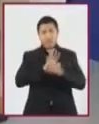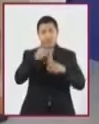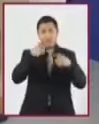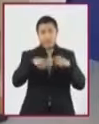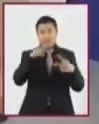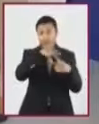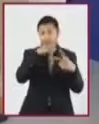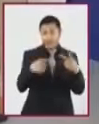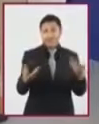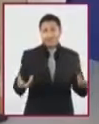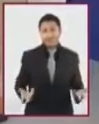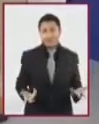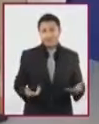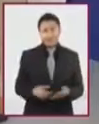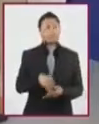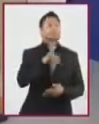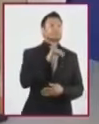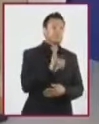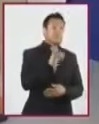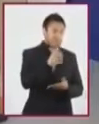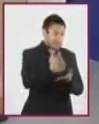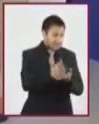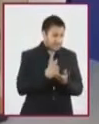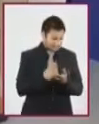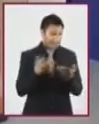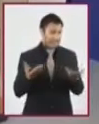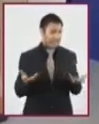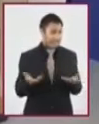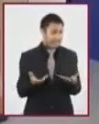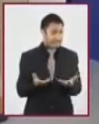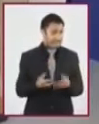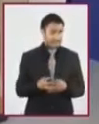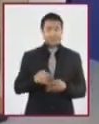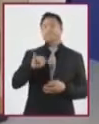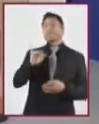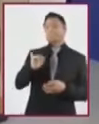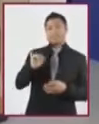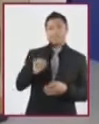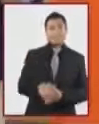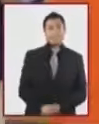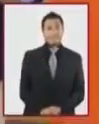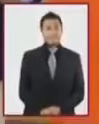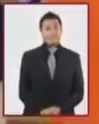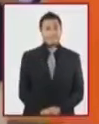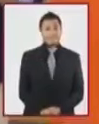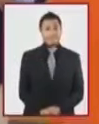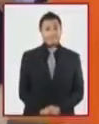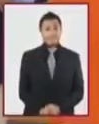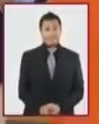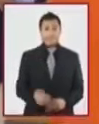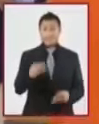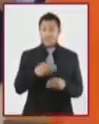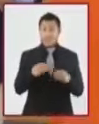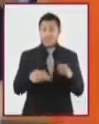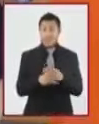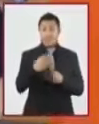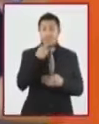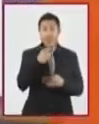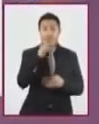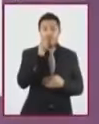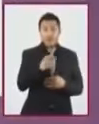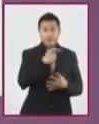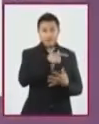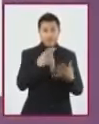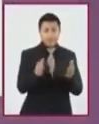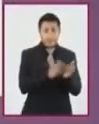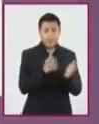y el desplazamiento? Así es, ¿nos ayudas a realizarlo? ¡Claro que sí! Los materiales que utilizaremos son